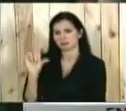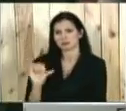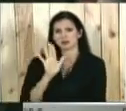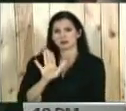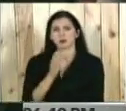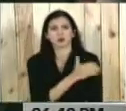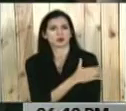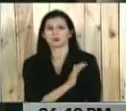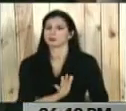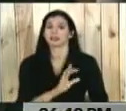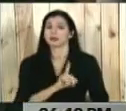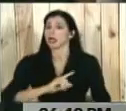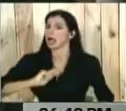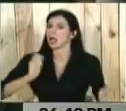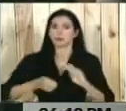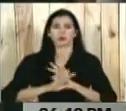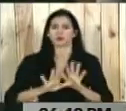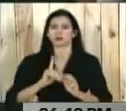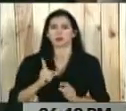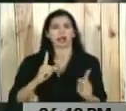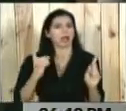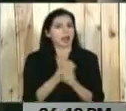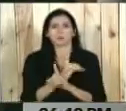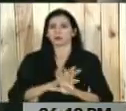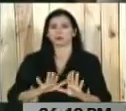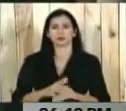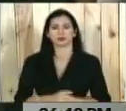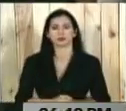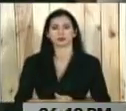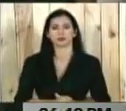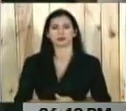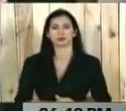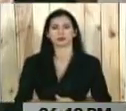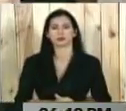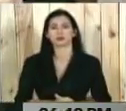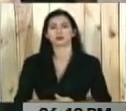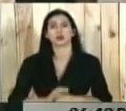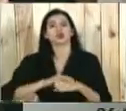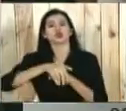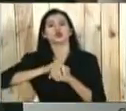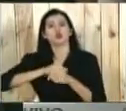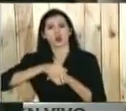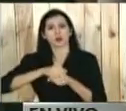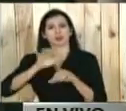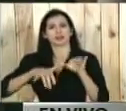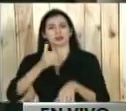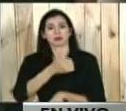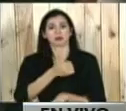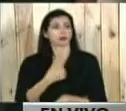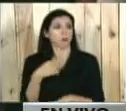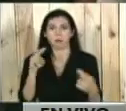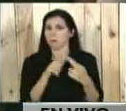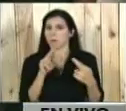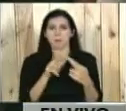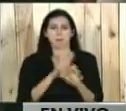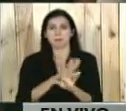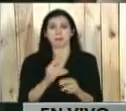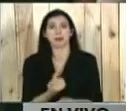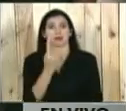debe abandonarse como gesto, pues. Sobre Jesús Chugo Torrealba, yo nunca, no lo conocía, nunca lo había visto.